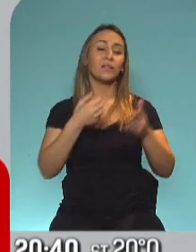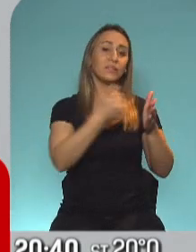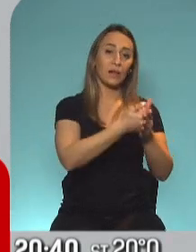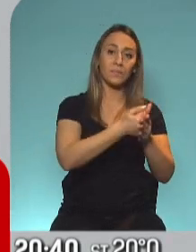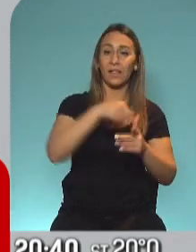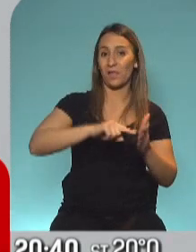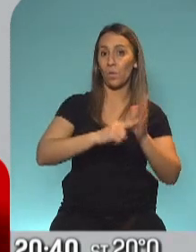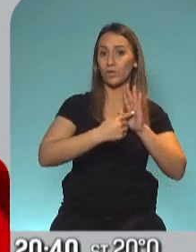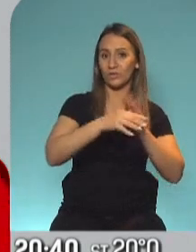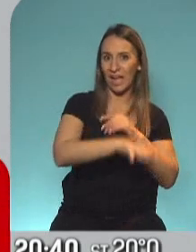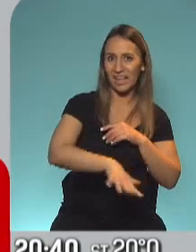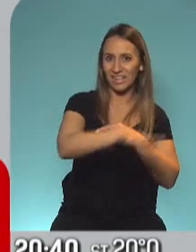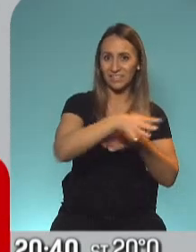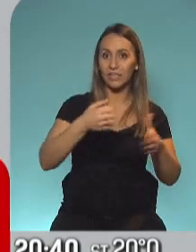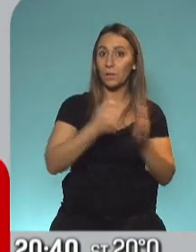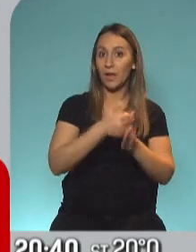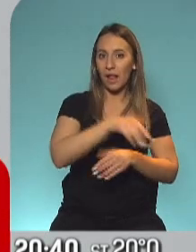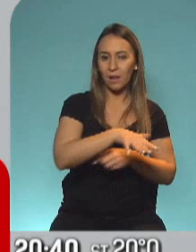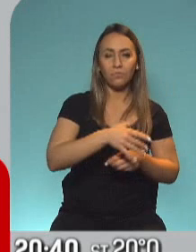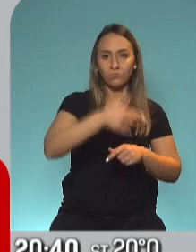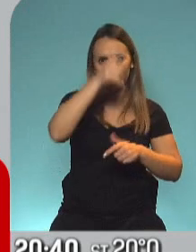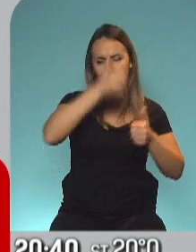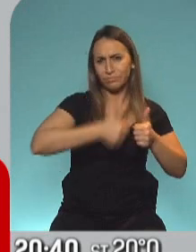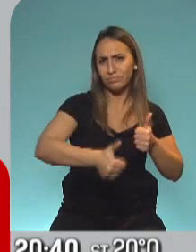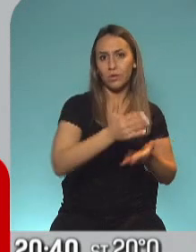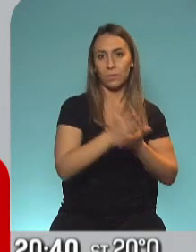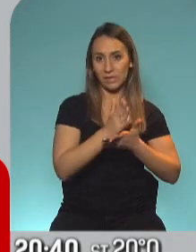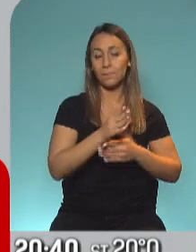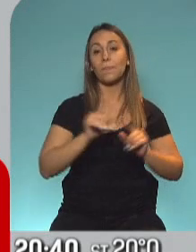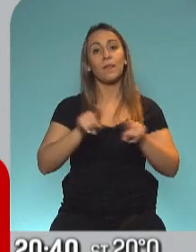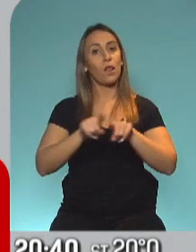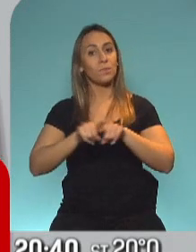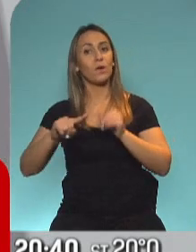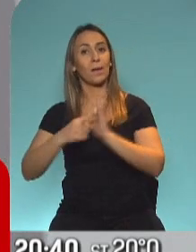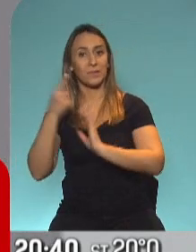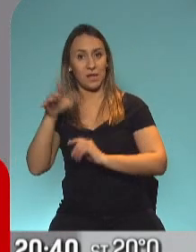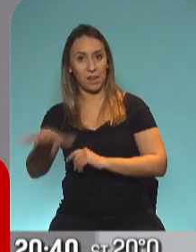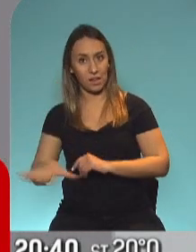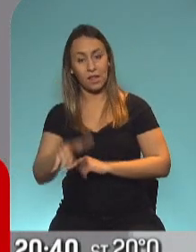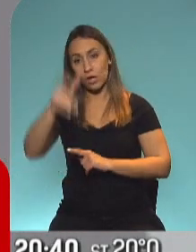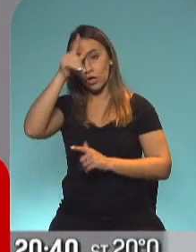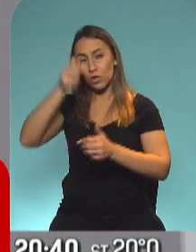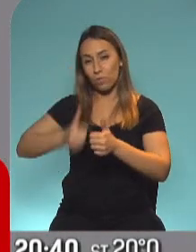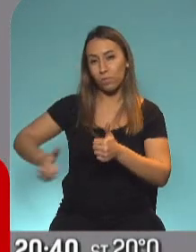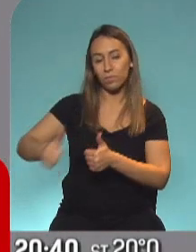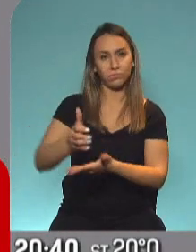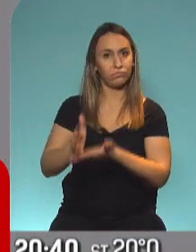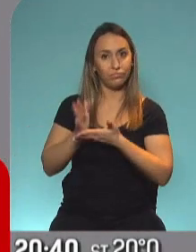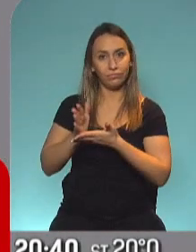Aires. De la misma manera que la ciudad de Buenos Aires va a hacer controles más estrictos en lo que tiene que ver con